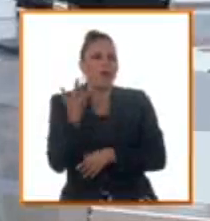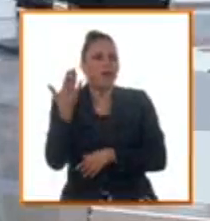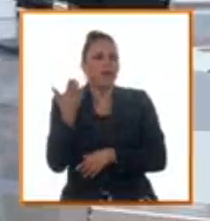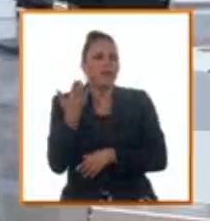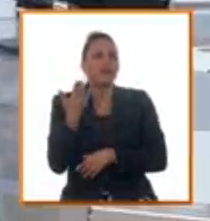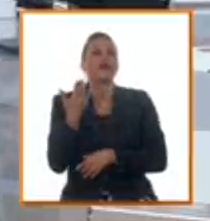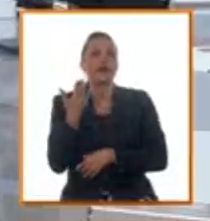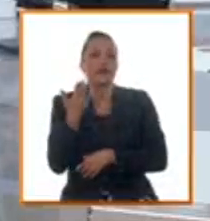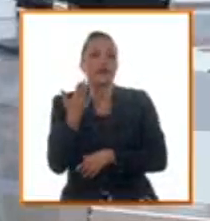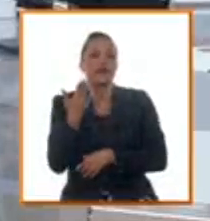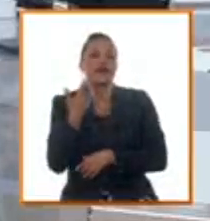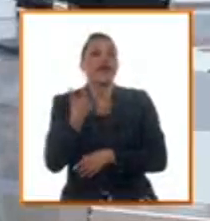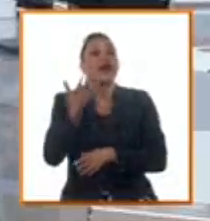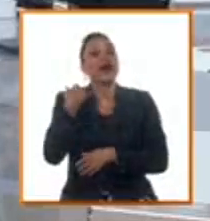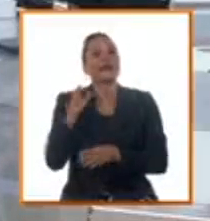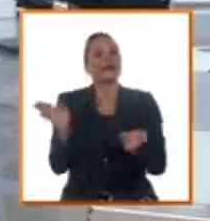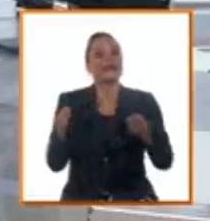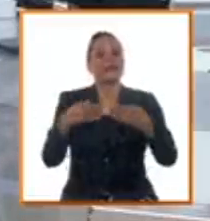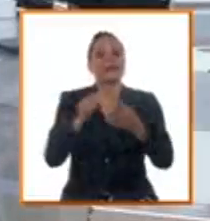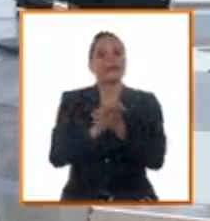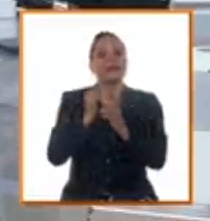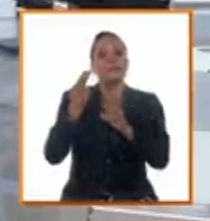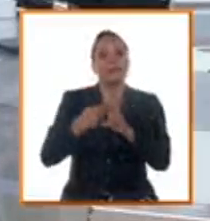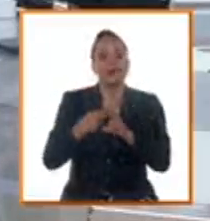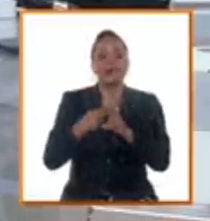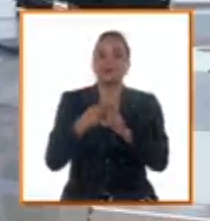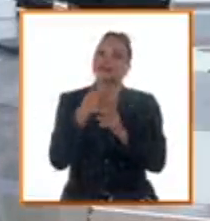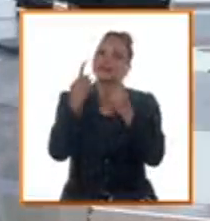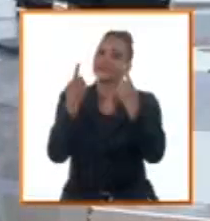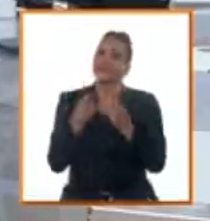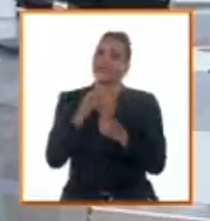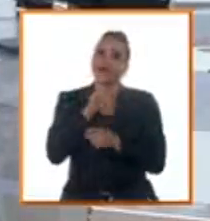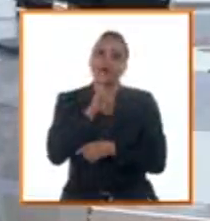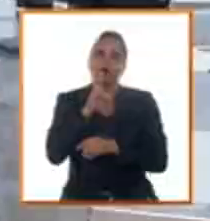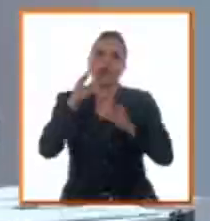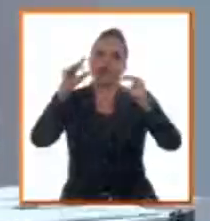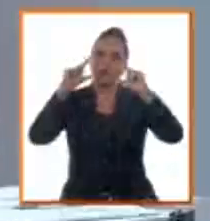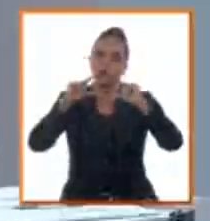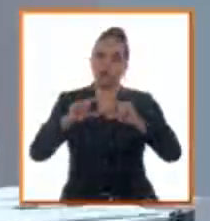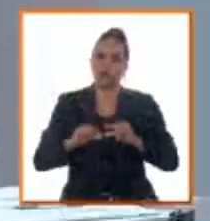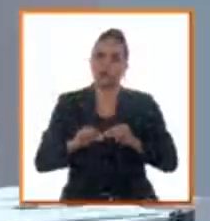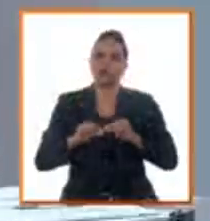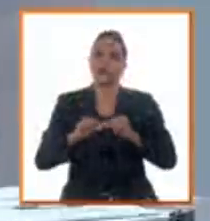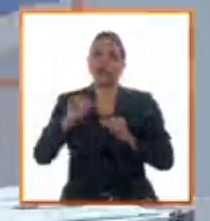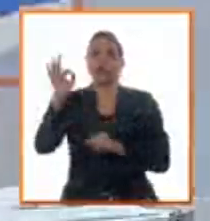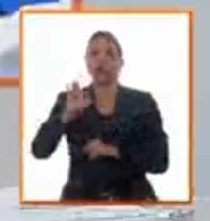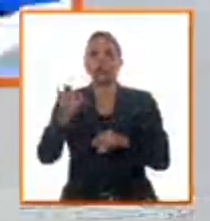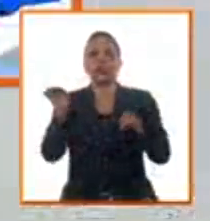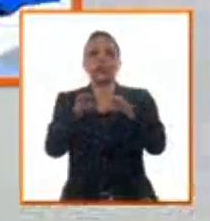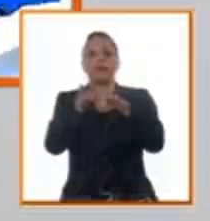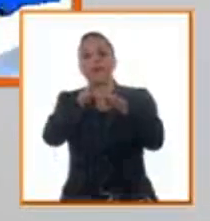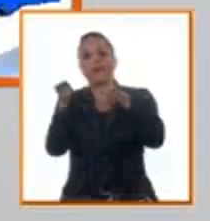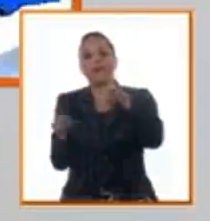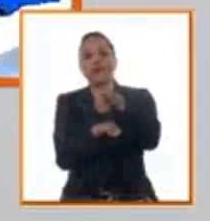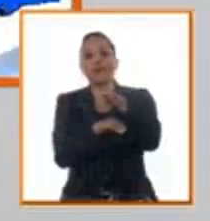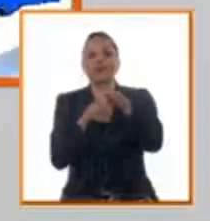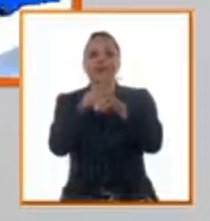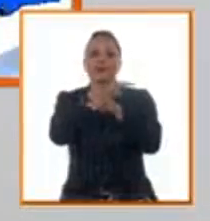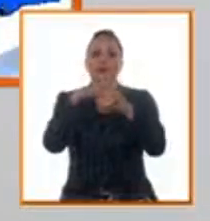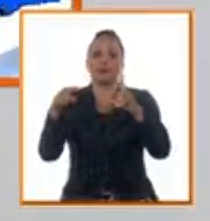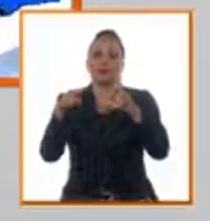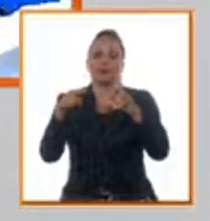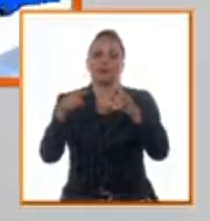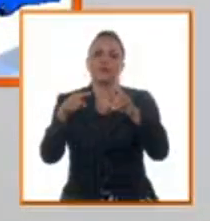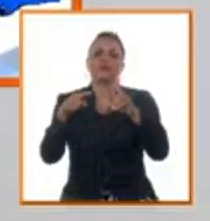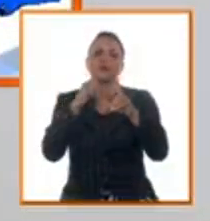estábamos deficitarios hasta el cierre del mes de mayo. O sea, los porcientos durante todo el año se habían mantenido por debajo de la media histórica en